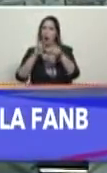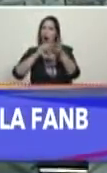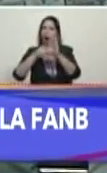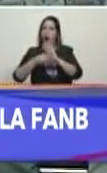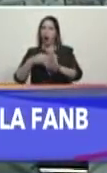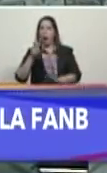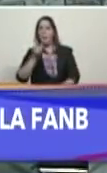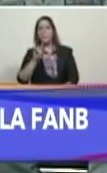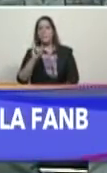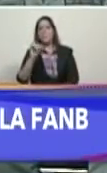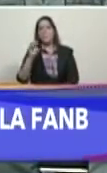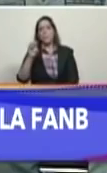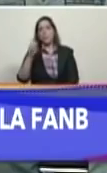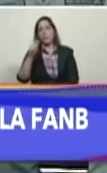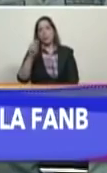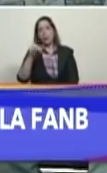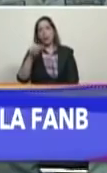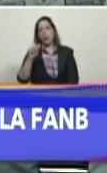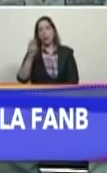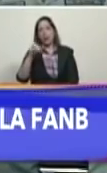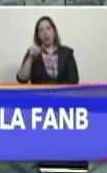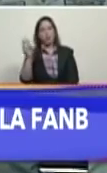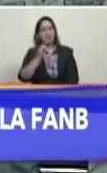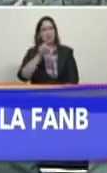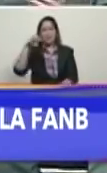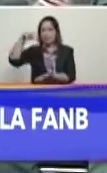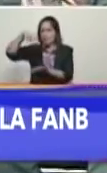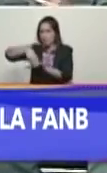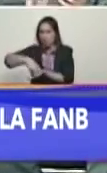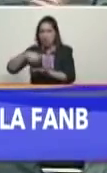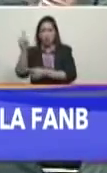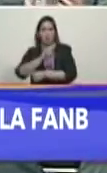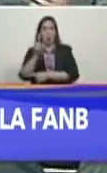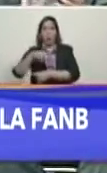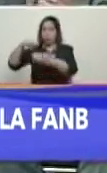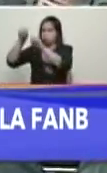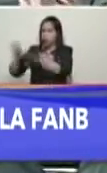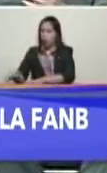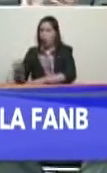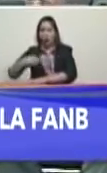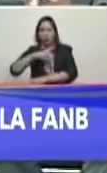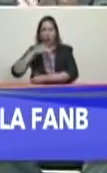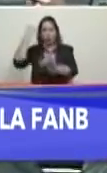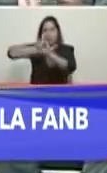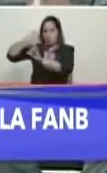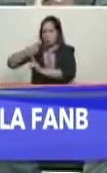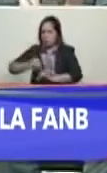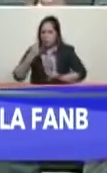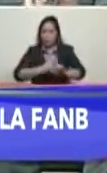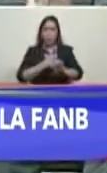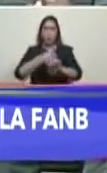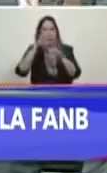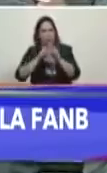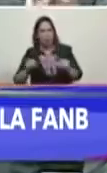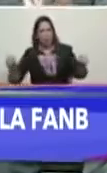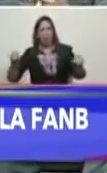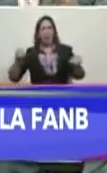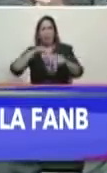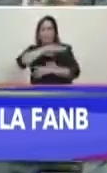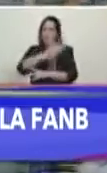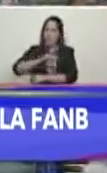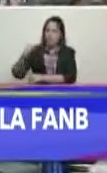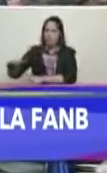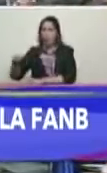nos rendimos, no nos entregamos, no nos acobardamos. Estamos dispuestos a luchar por esta tierra, por estos mares, por